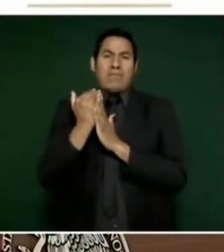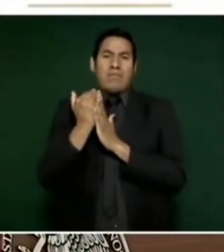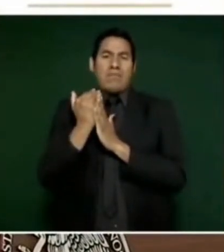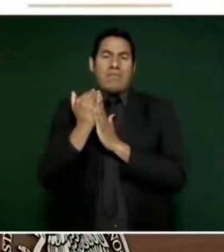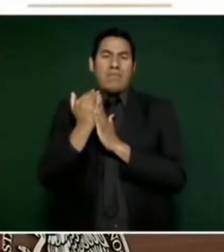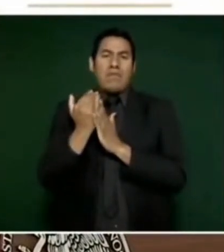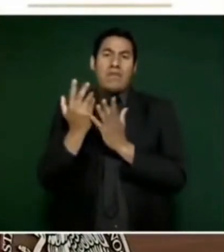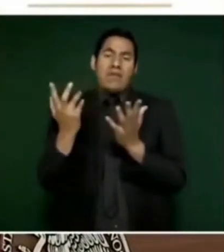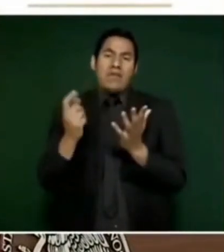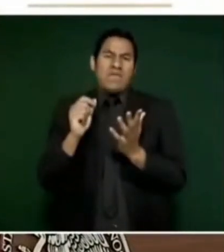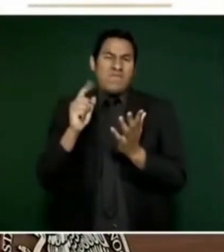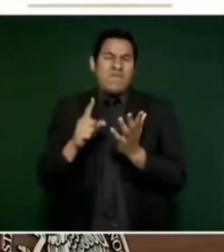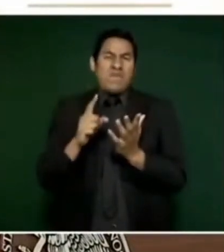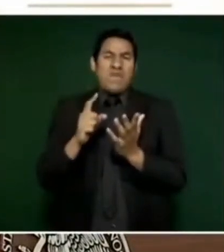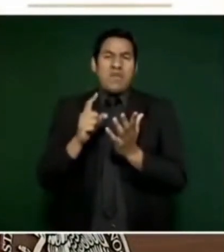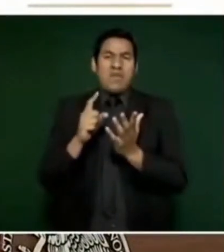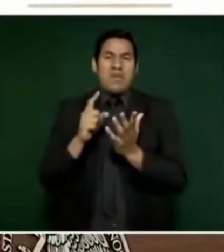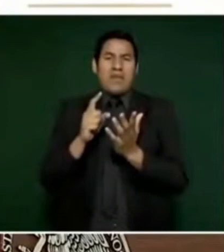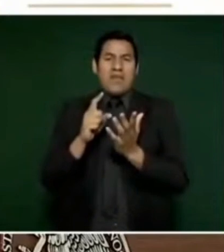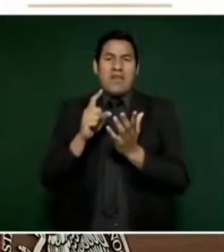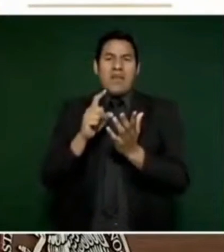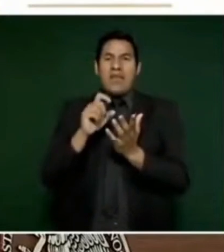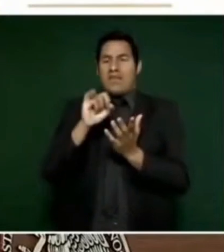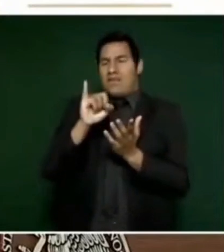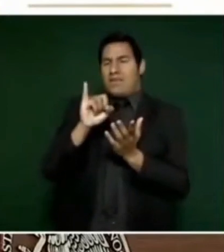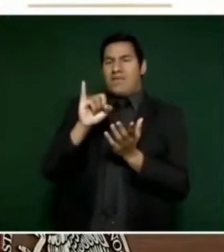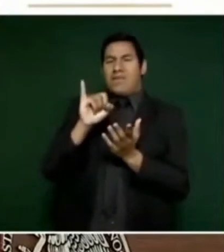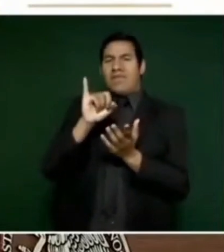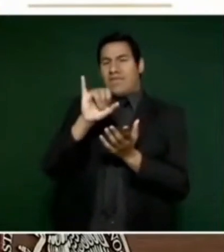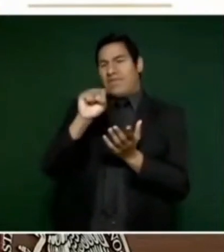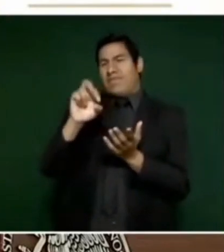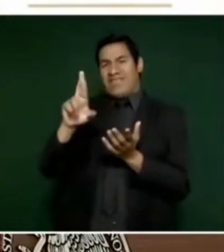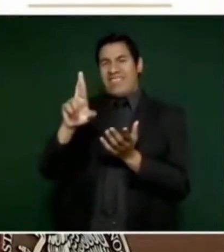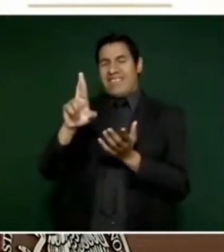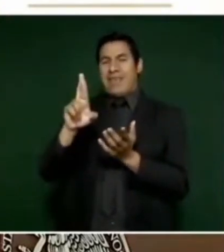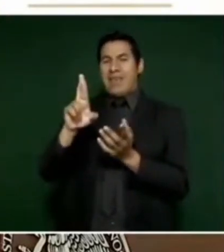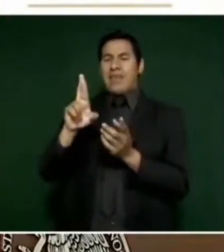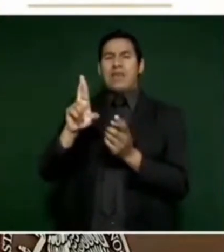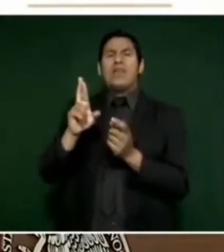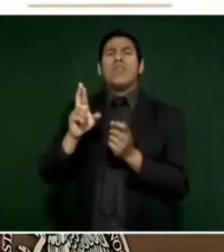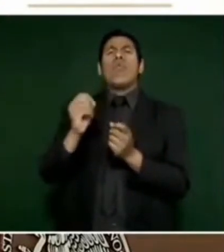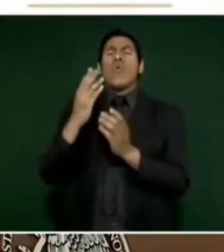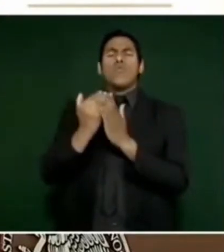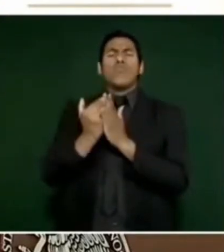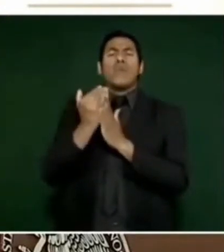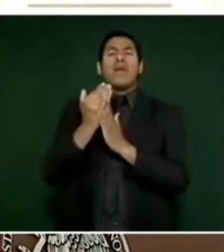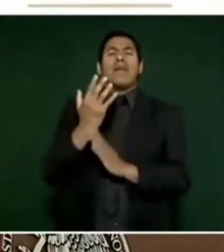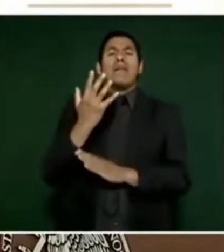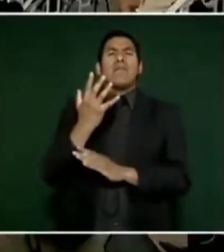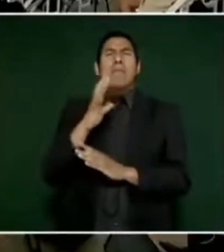El impuesto sobre la renta, estamos como 10 puntos arriba